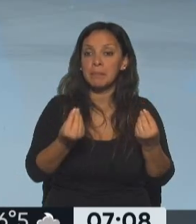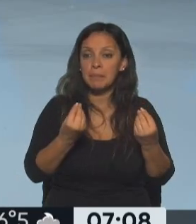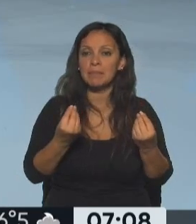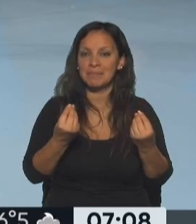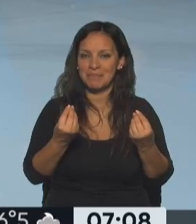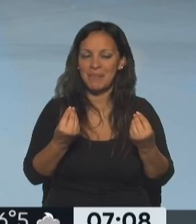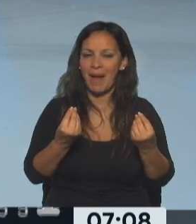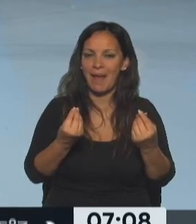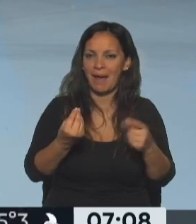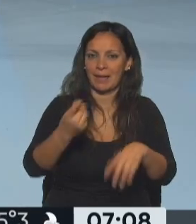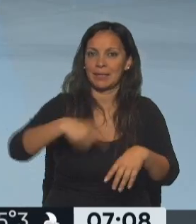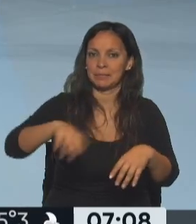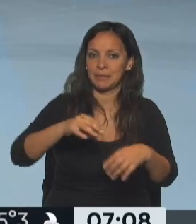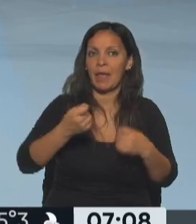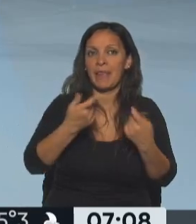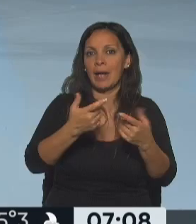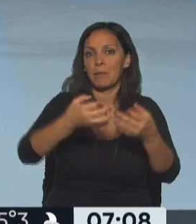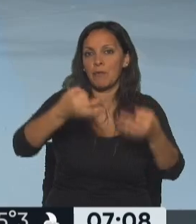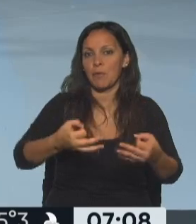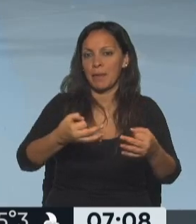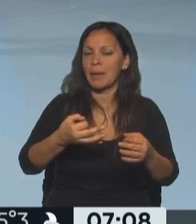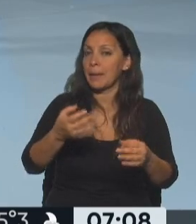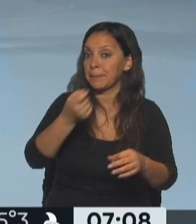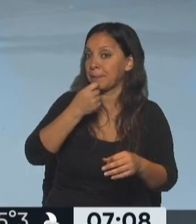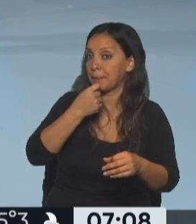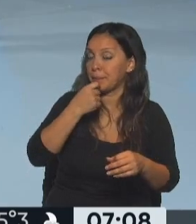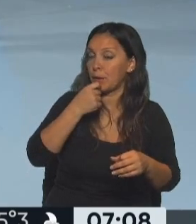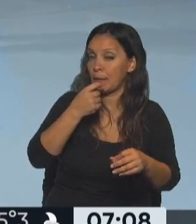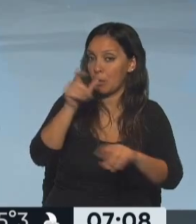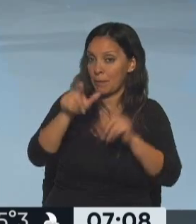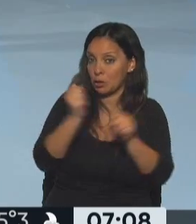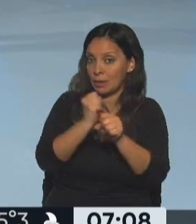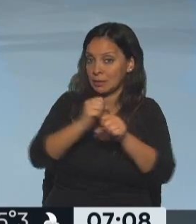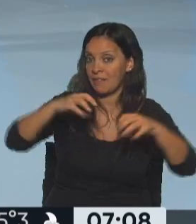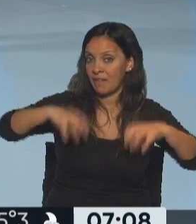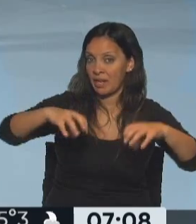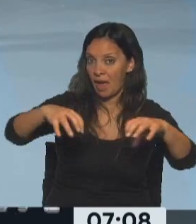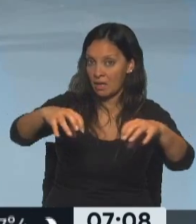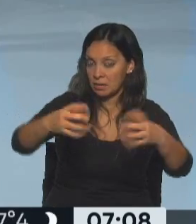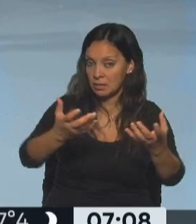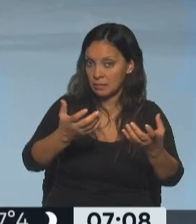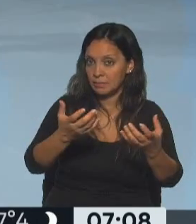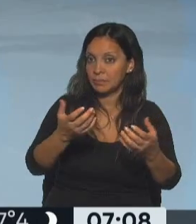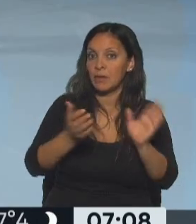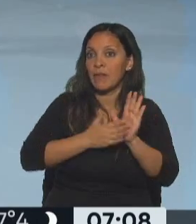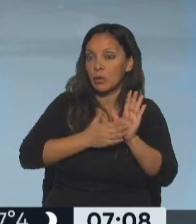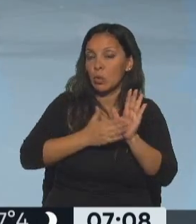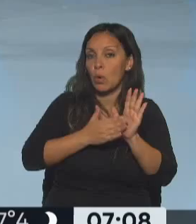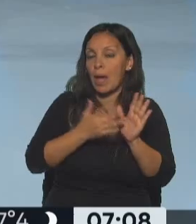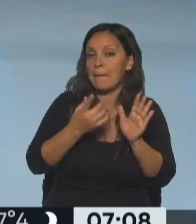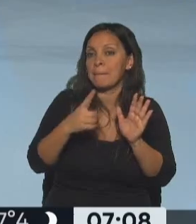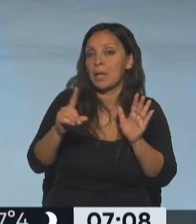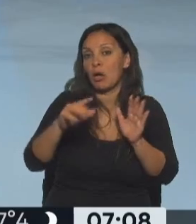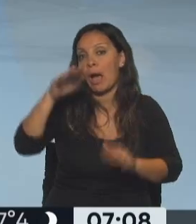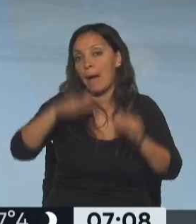la inscripción a la formalidad de esos trabajadores. Por ejemplo, feriantes. Por ejemplo, ¿no? Que facturan, pero que facturan de